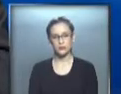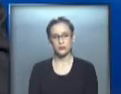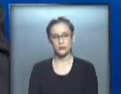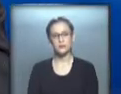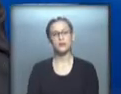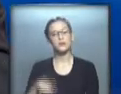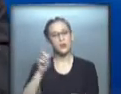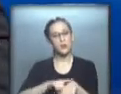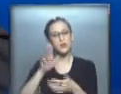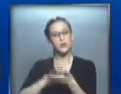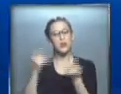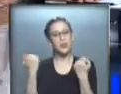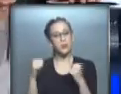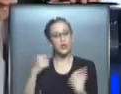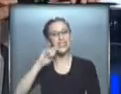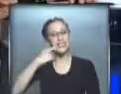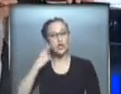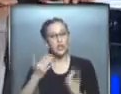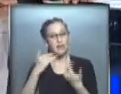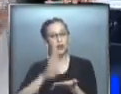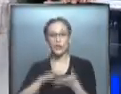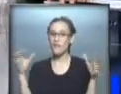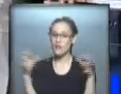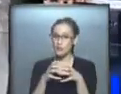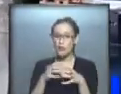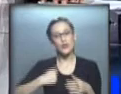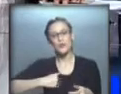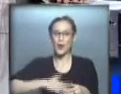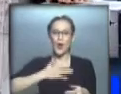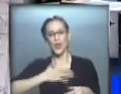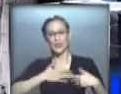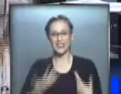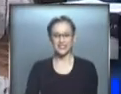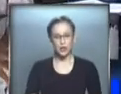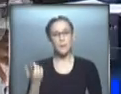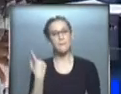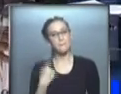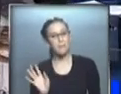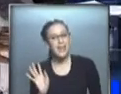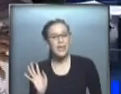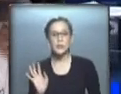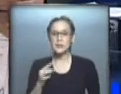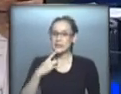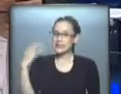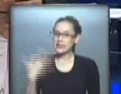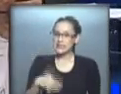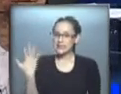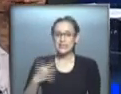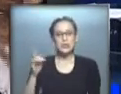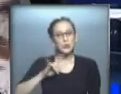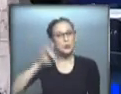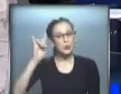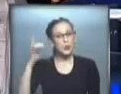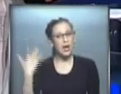es ahora el momento de los deportes lindo día para hablar de fútbol yo estoy muy contento por la argentina pero vos sabes que tengo algo en uruguay no sé